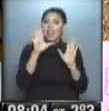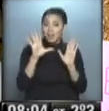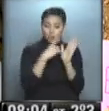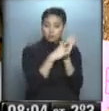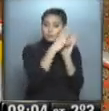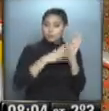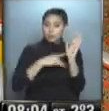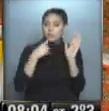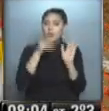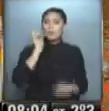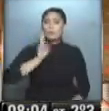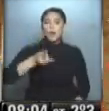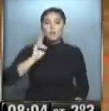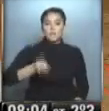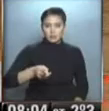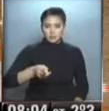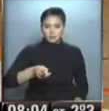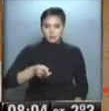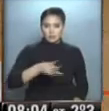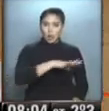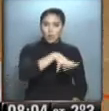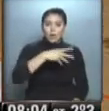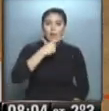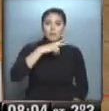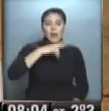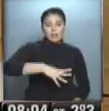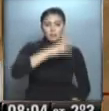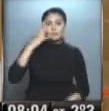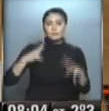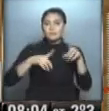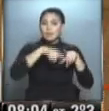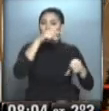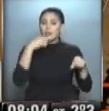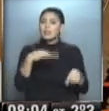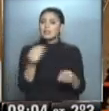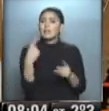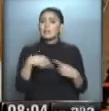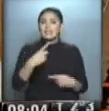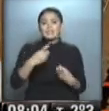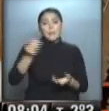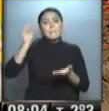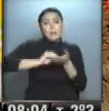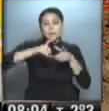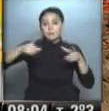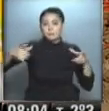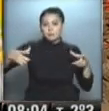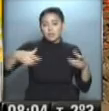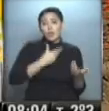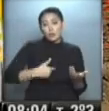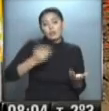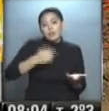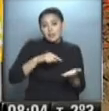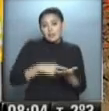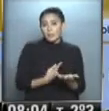expresamente prohíbe que se pierdan espacios verdes, y es más, dice que hay que incrementar los espacios verdes y que la ciudad